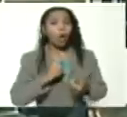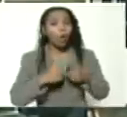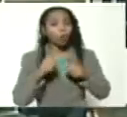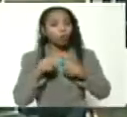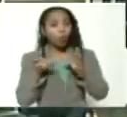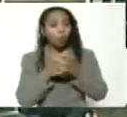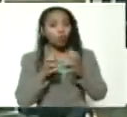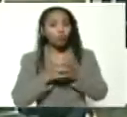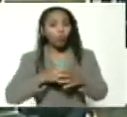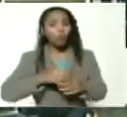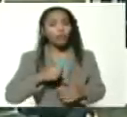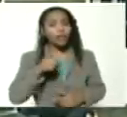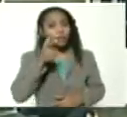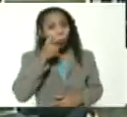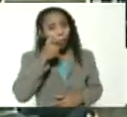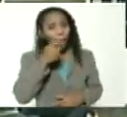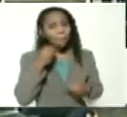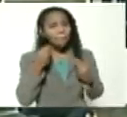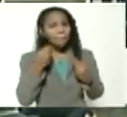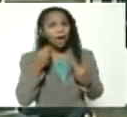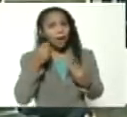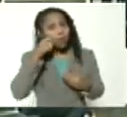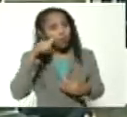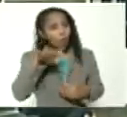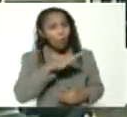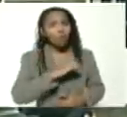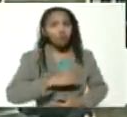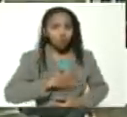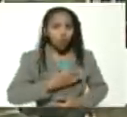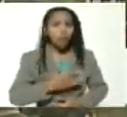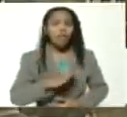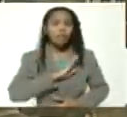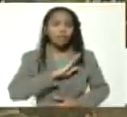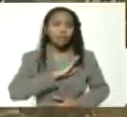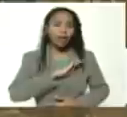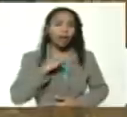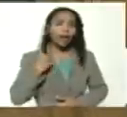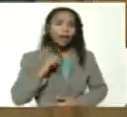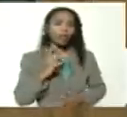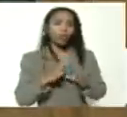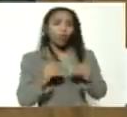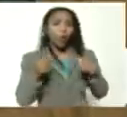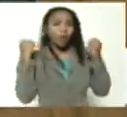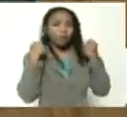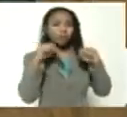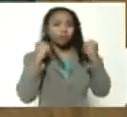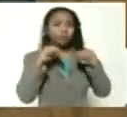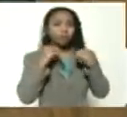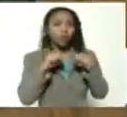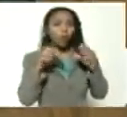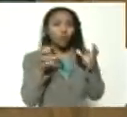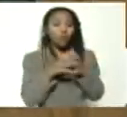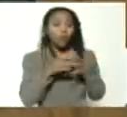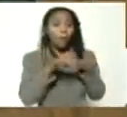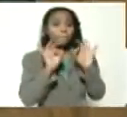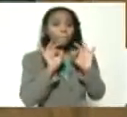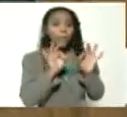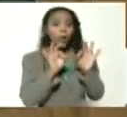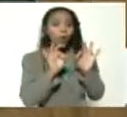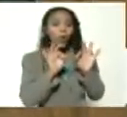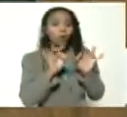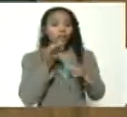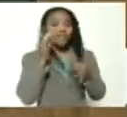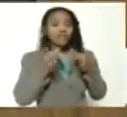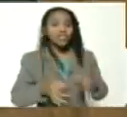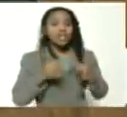policiales, para que el pueblo pueda tener todo el entrenamiento debido y tener un grupo especializado de fiscales del